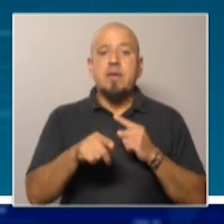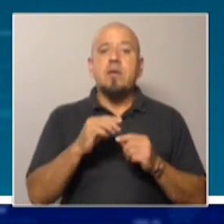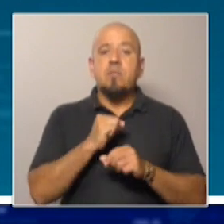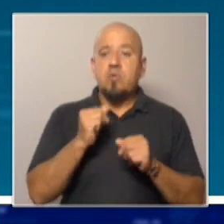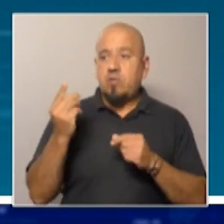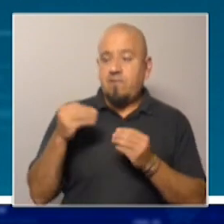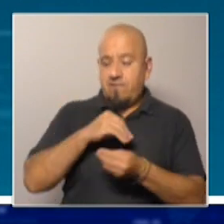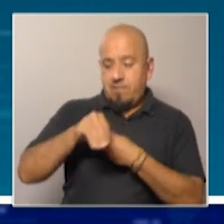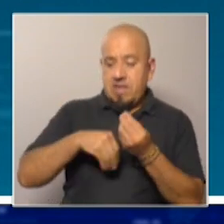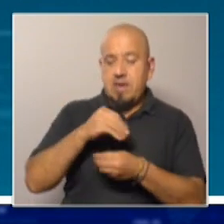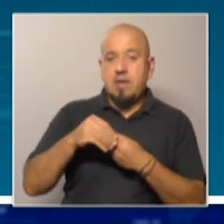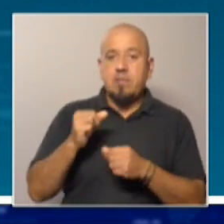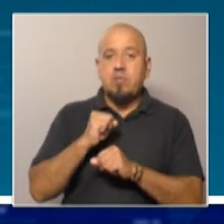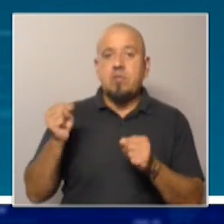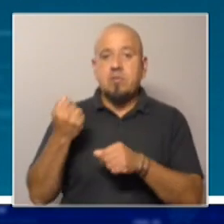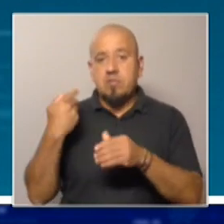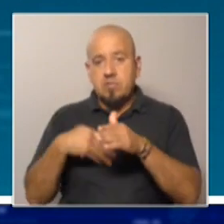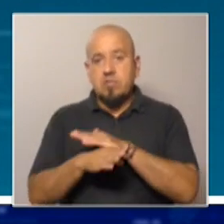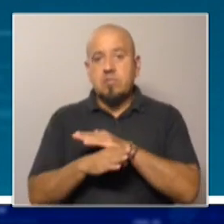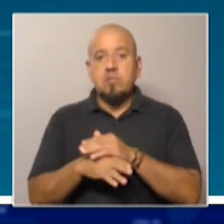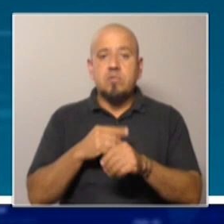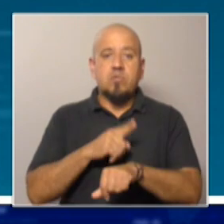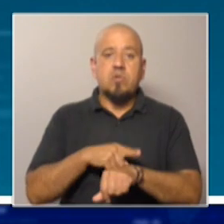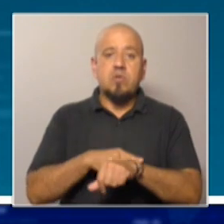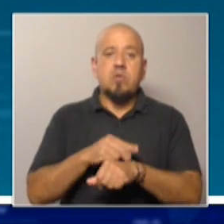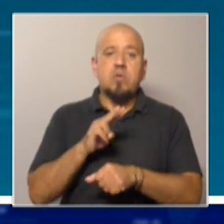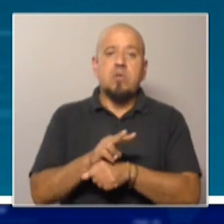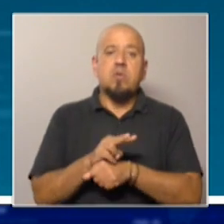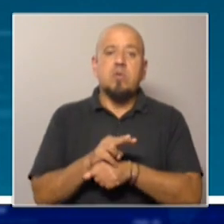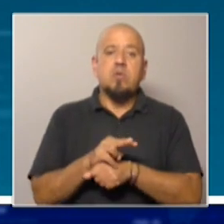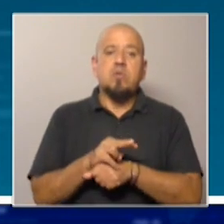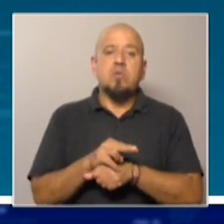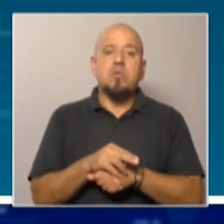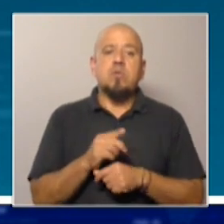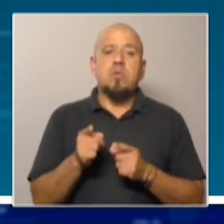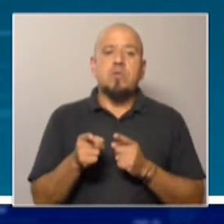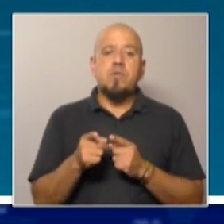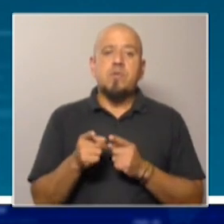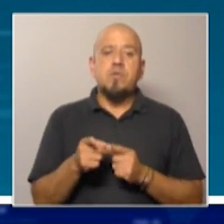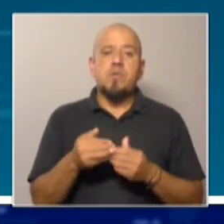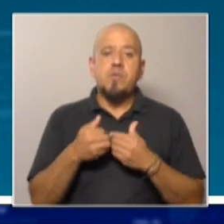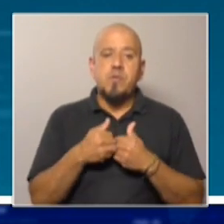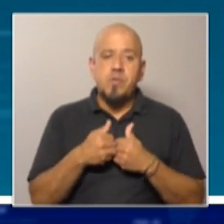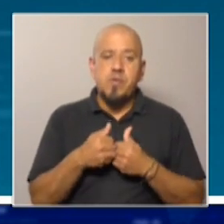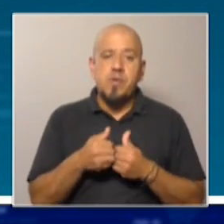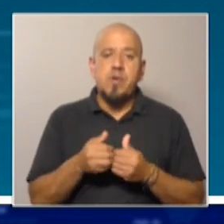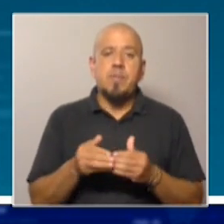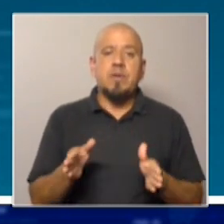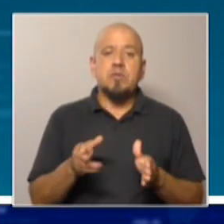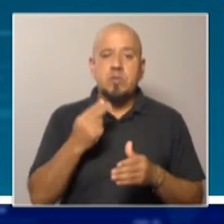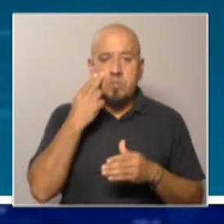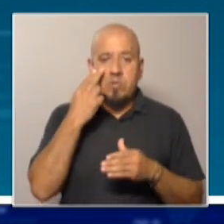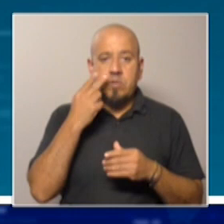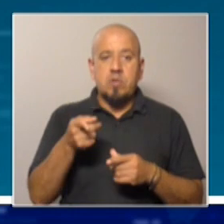ingresar sin necesidad de un horario de visita, ¿qué sucede? Cuando empezó con toda esta problemática tuvimos